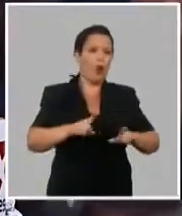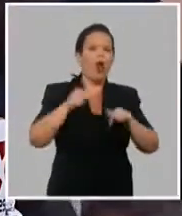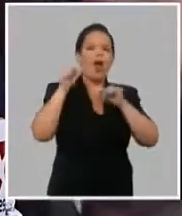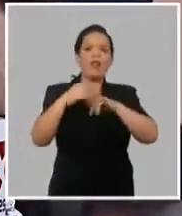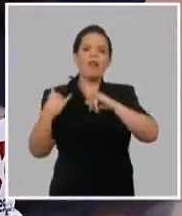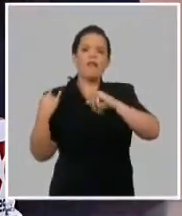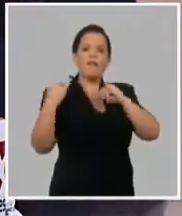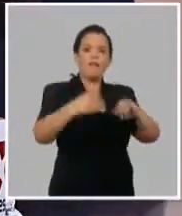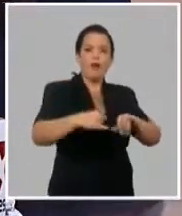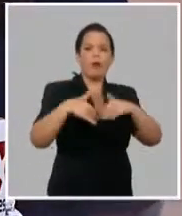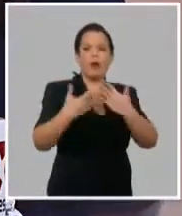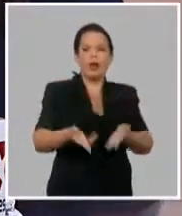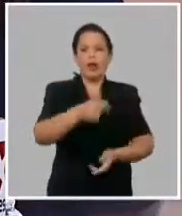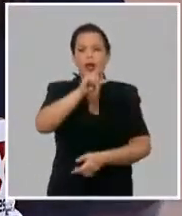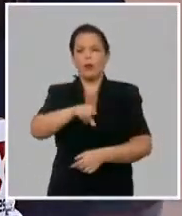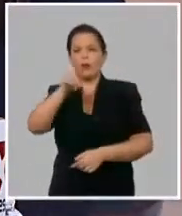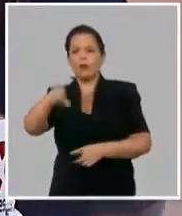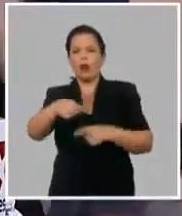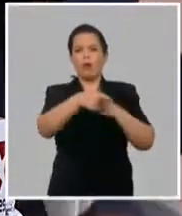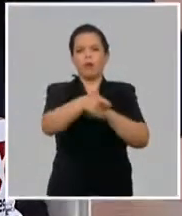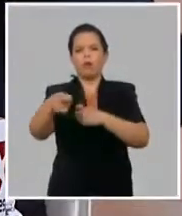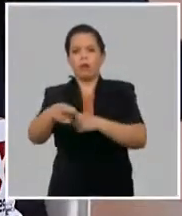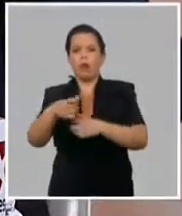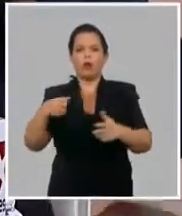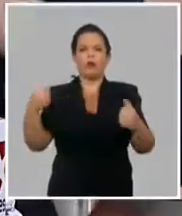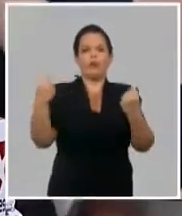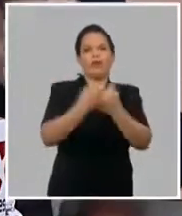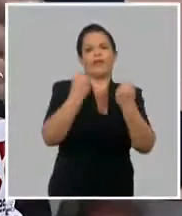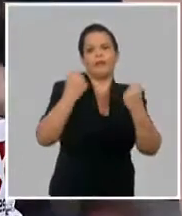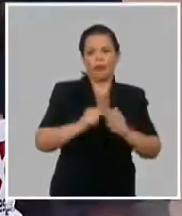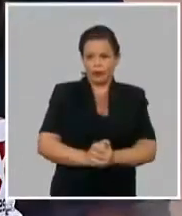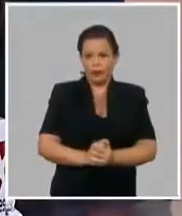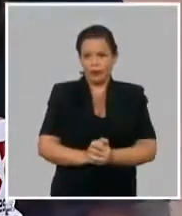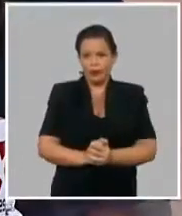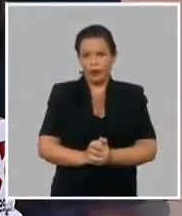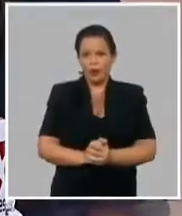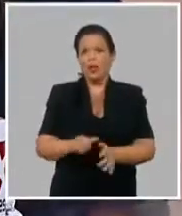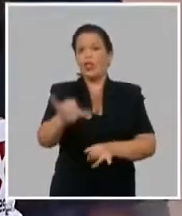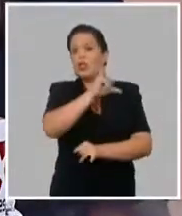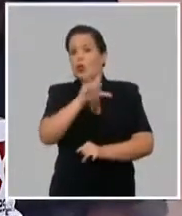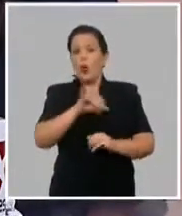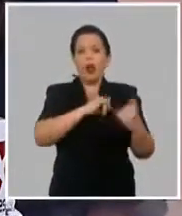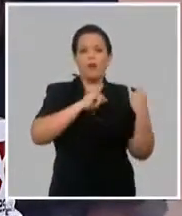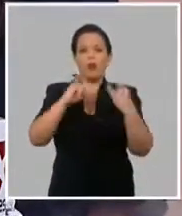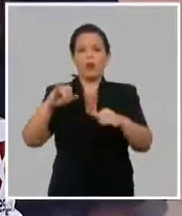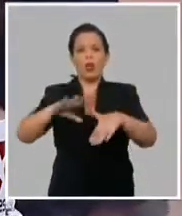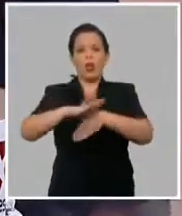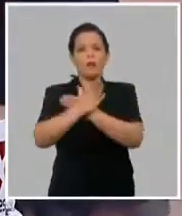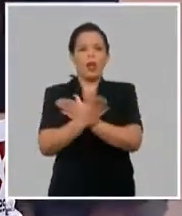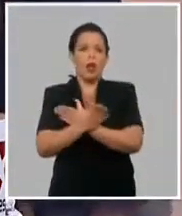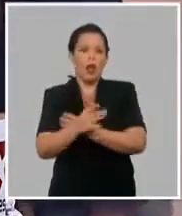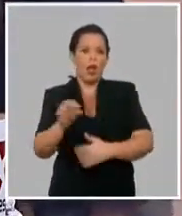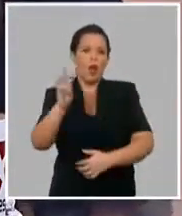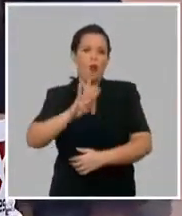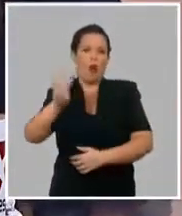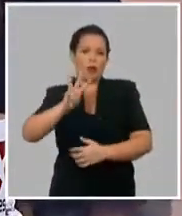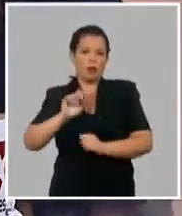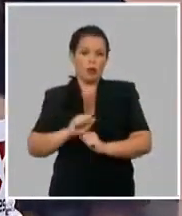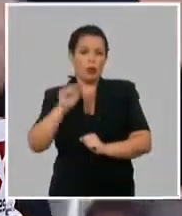lo mismo a nuestro embajador cabaña en washington imagínate tú lo que eso sorprendió